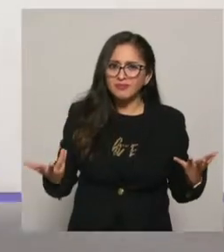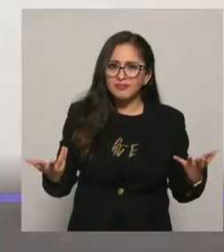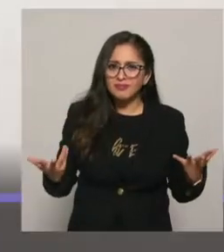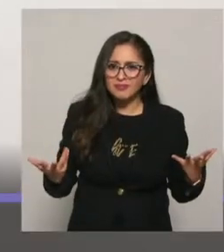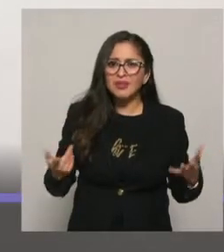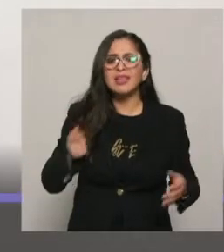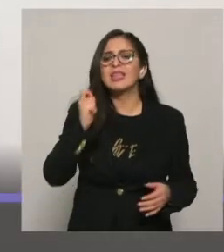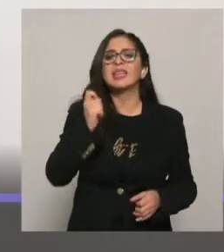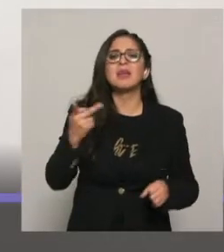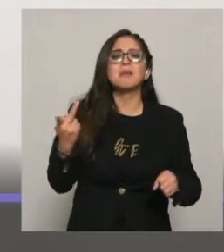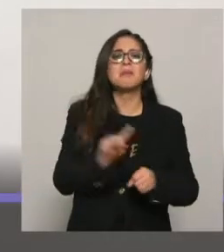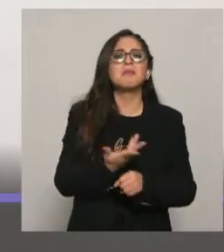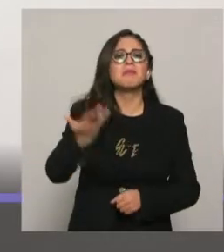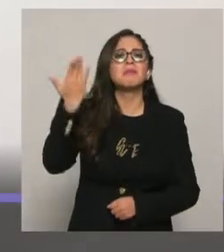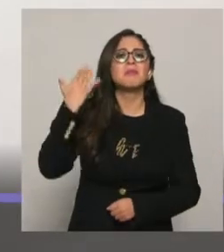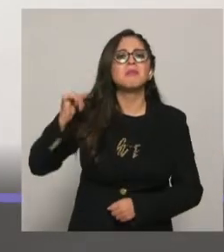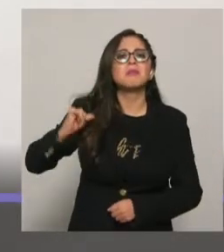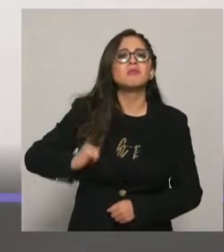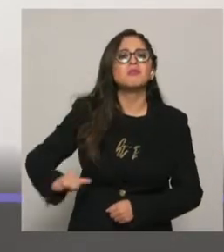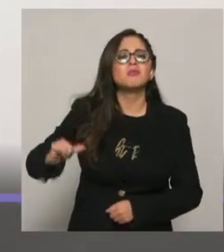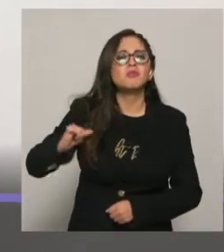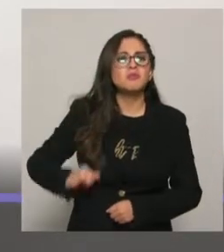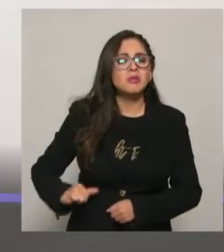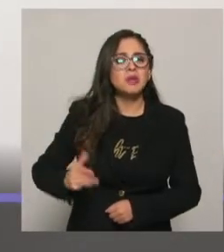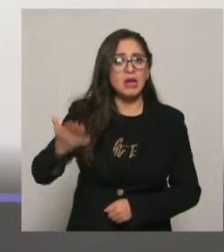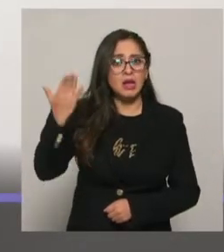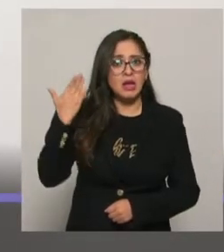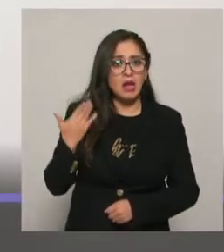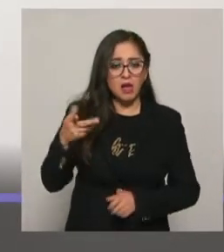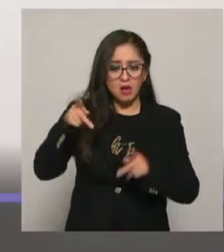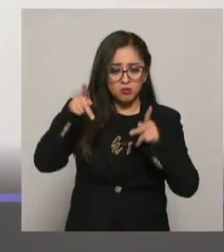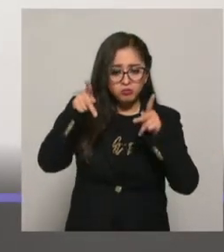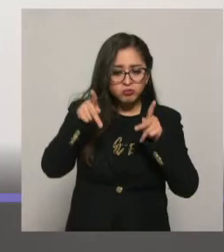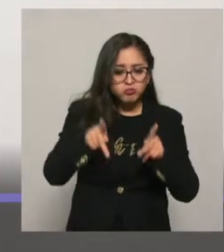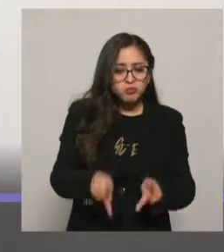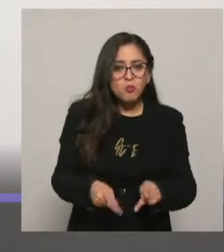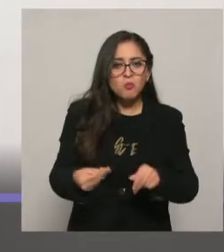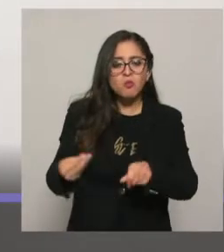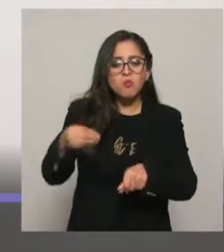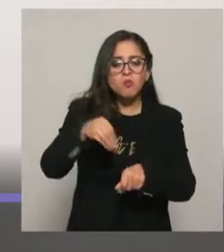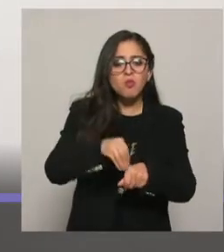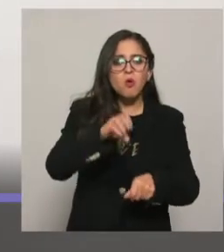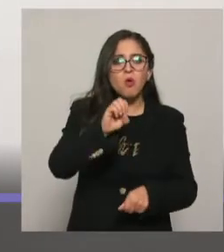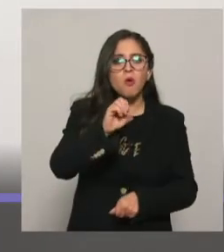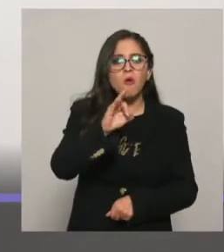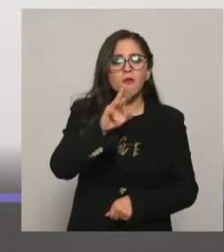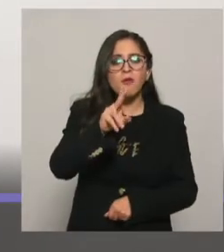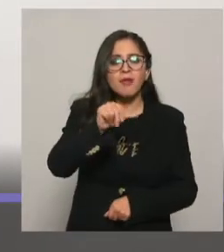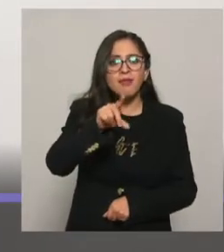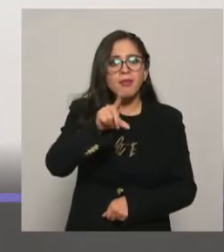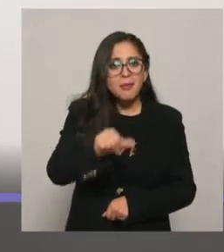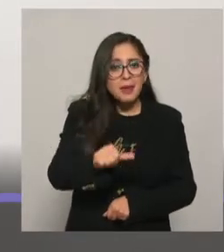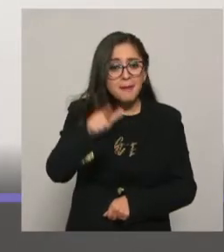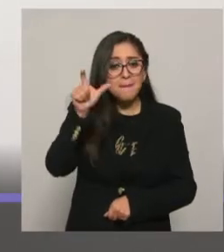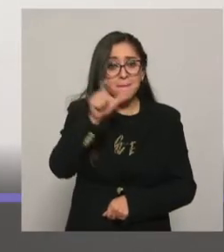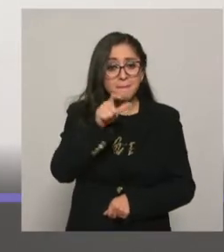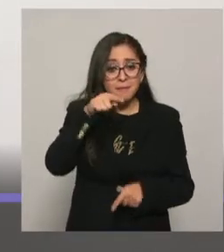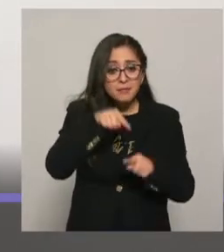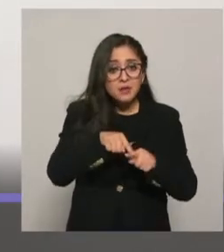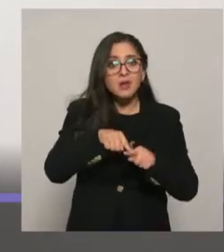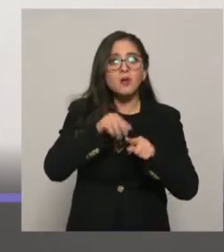en México prehispánico? Se les enterraba ya con ofrenda para llegar al lugar de